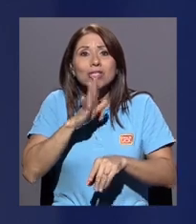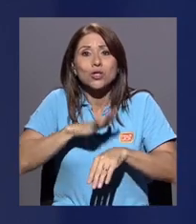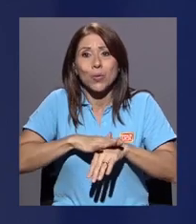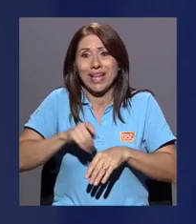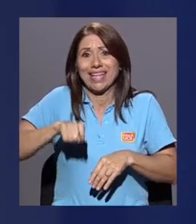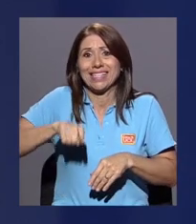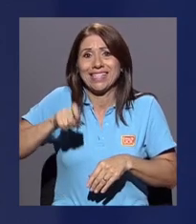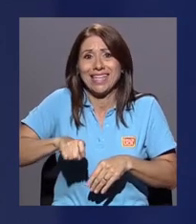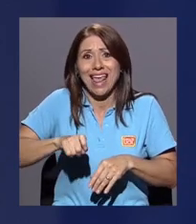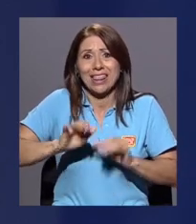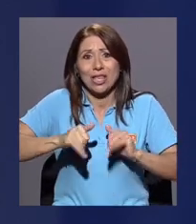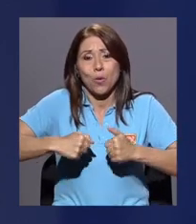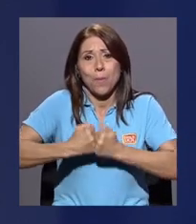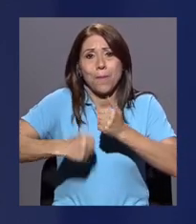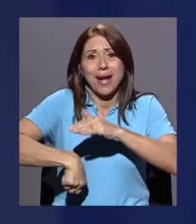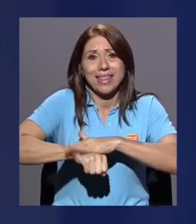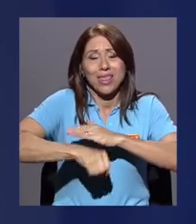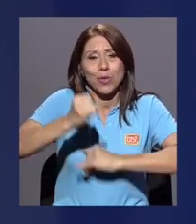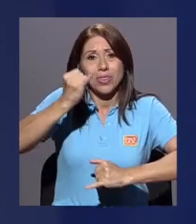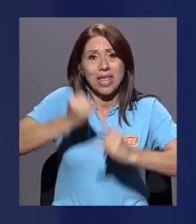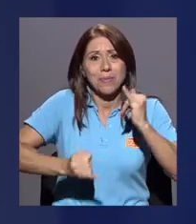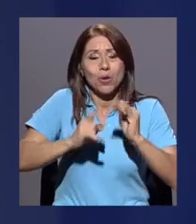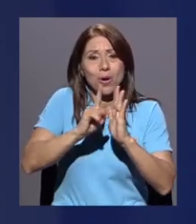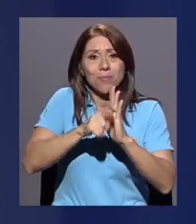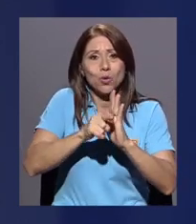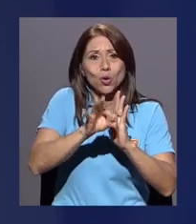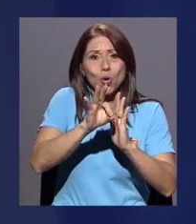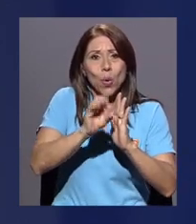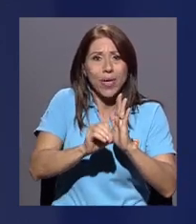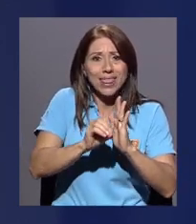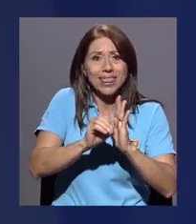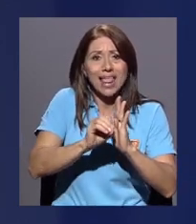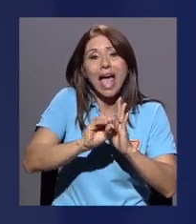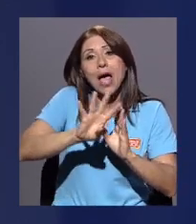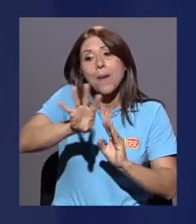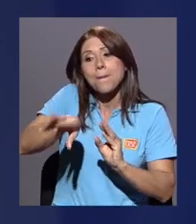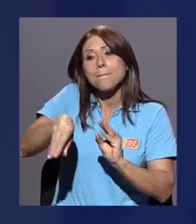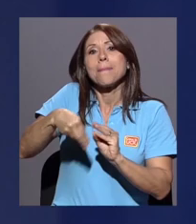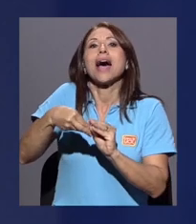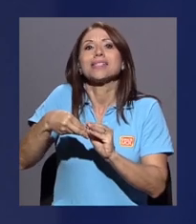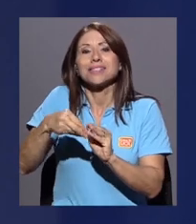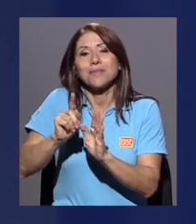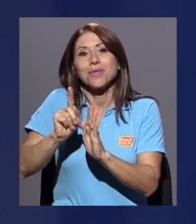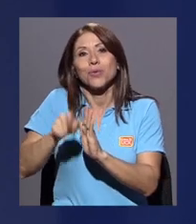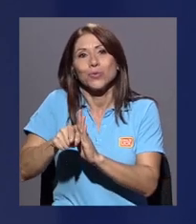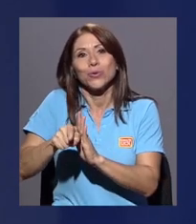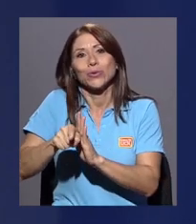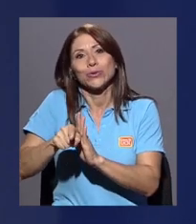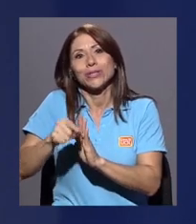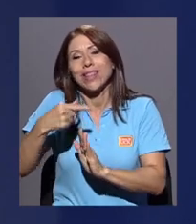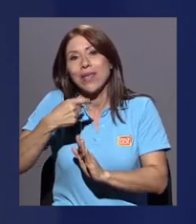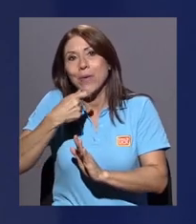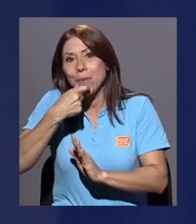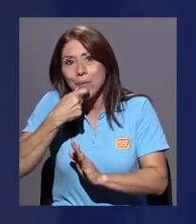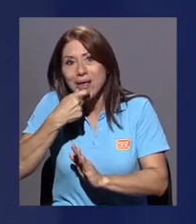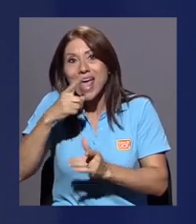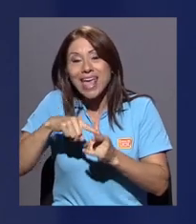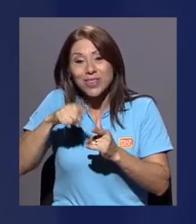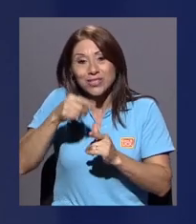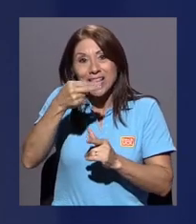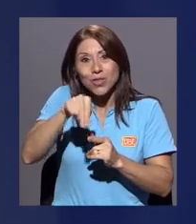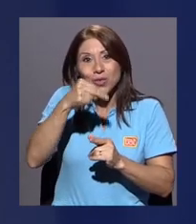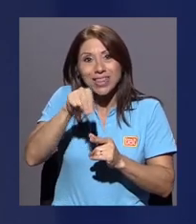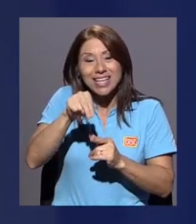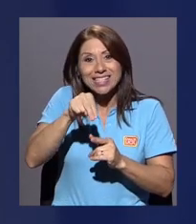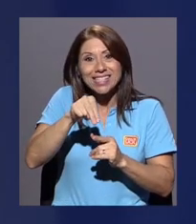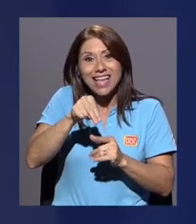terminó el partido en el minuto 90, más o menos minutos que dé el que funcione como referee, y le da clic a